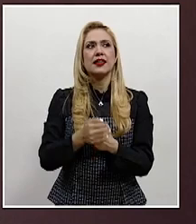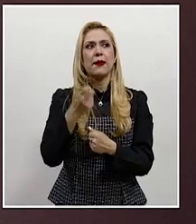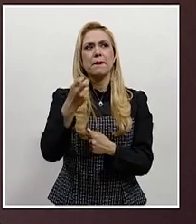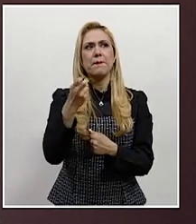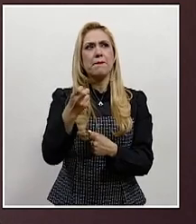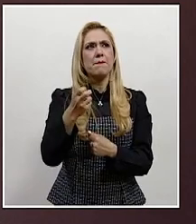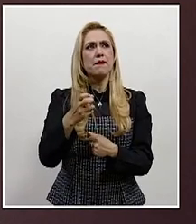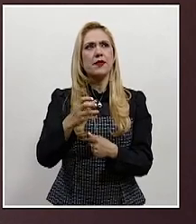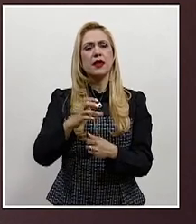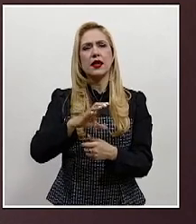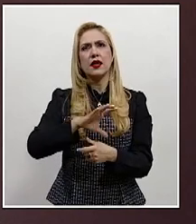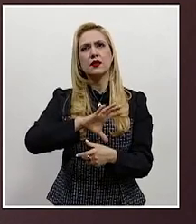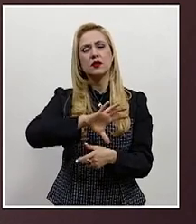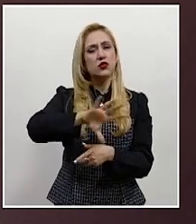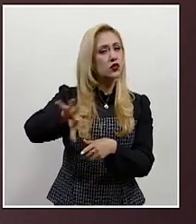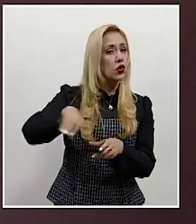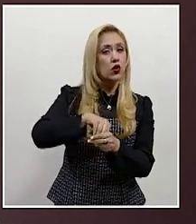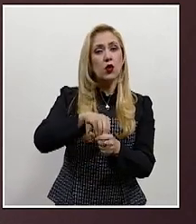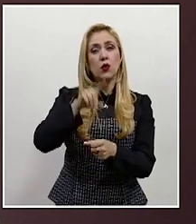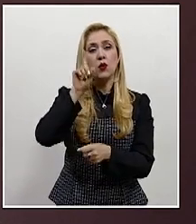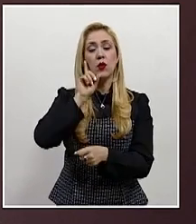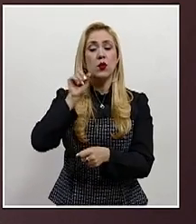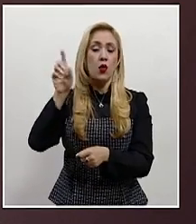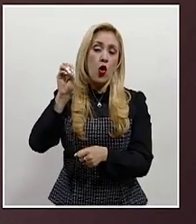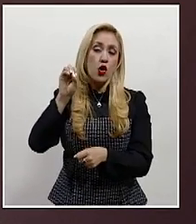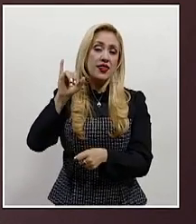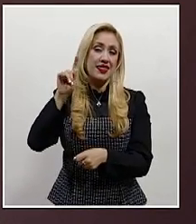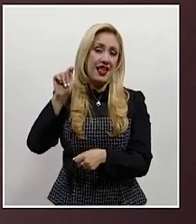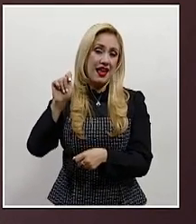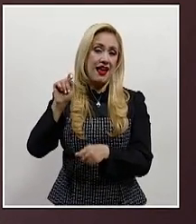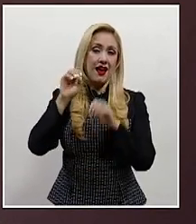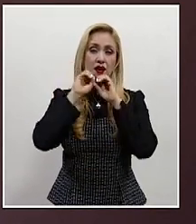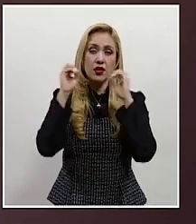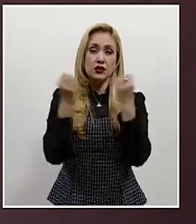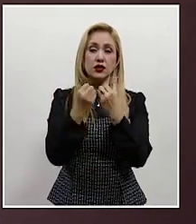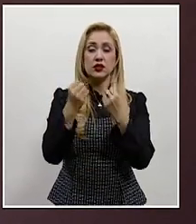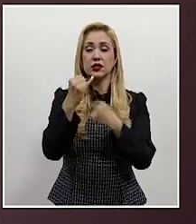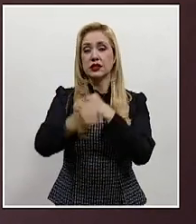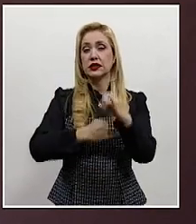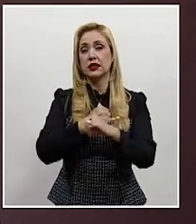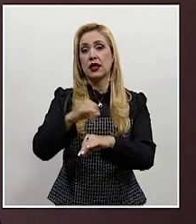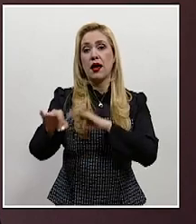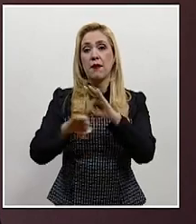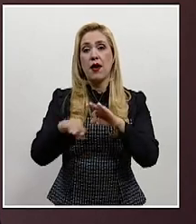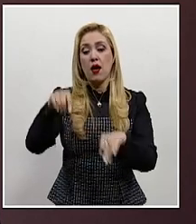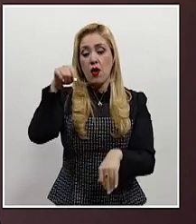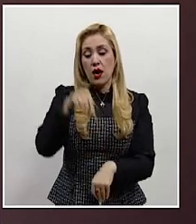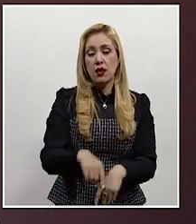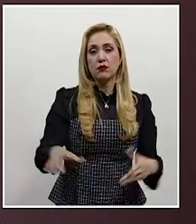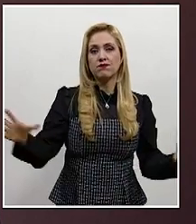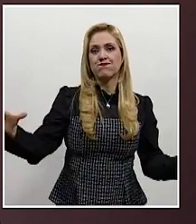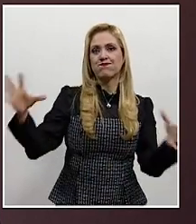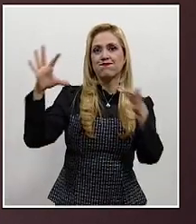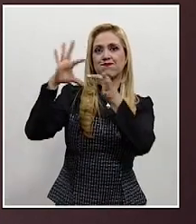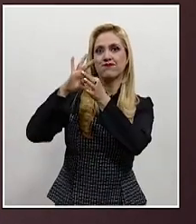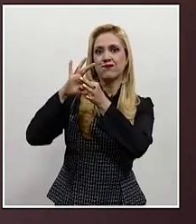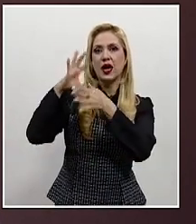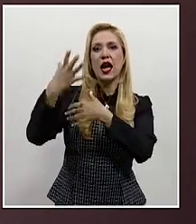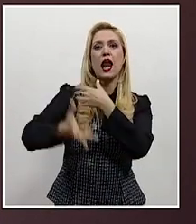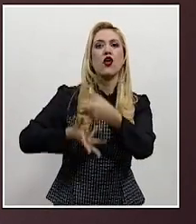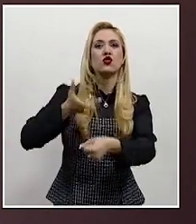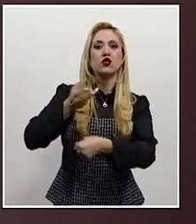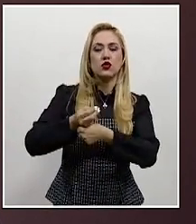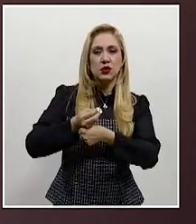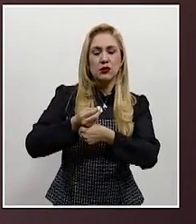Entonces, la participación de la OIT en nuestra legislación es un acompañamiento reconstructivo